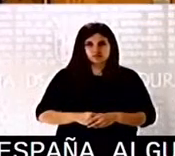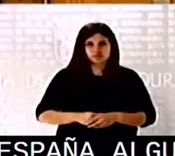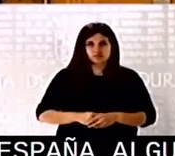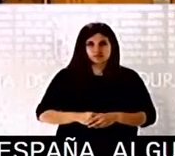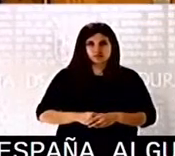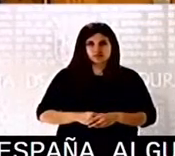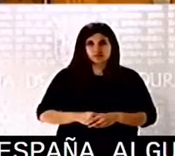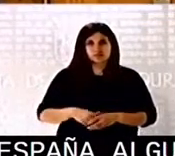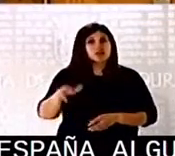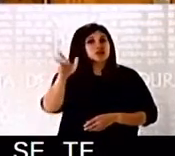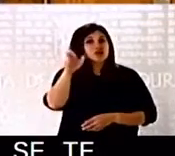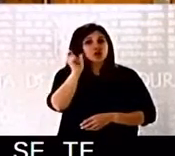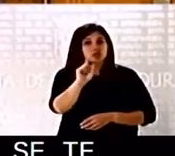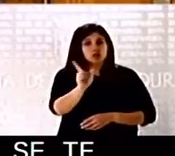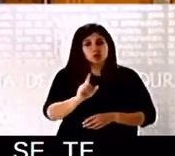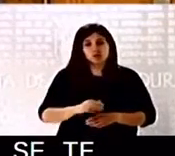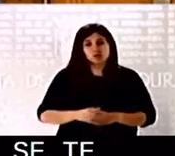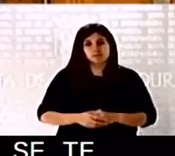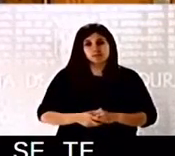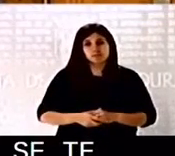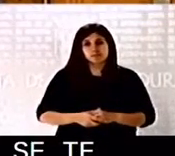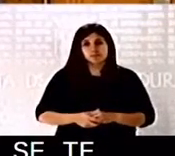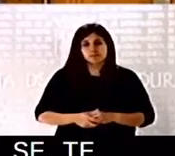No se te escucha, Jorge.